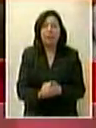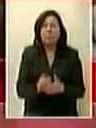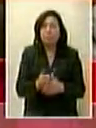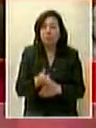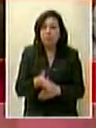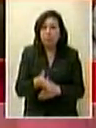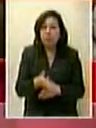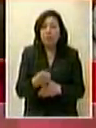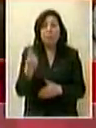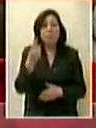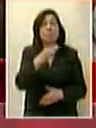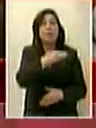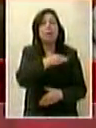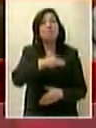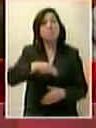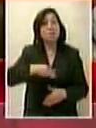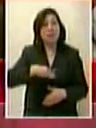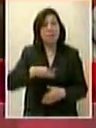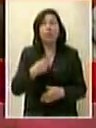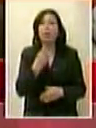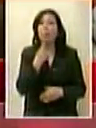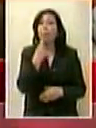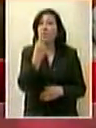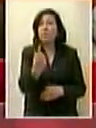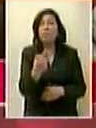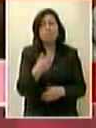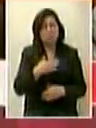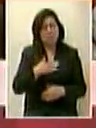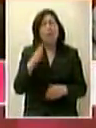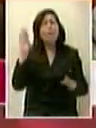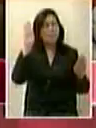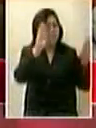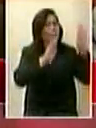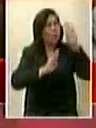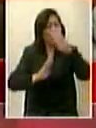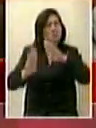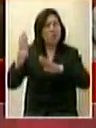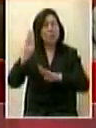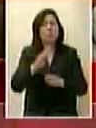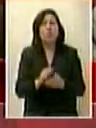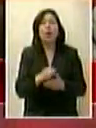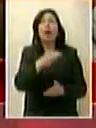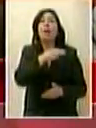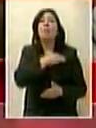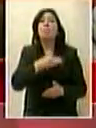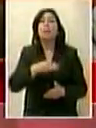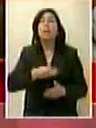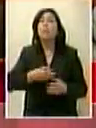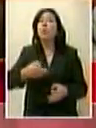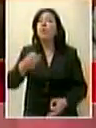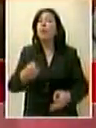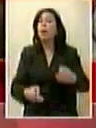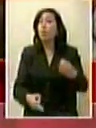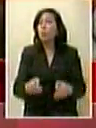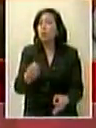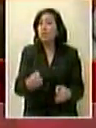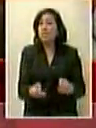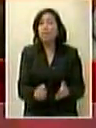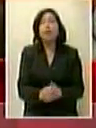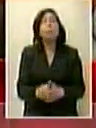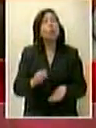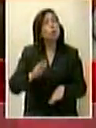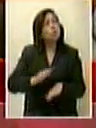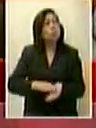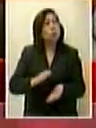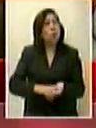a través del Premier expresar mi preocupación al ministro de Justicia en